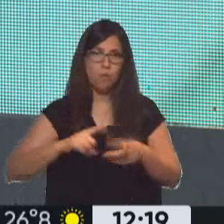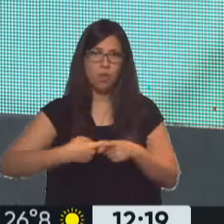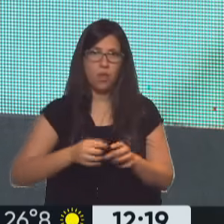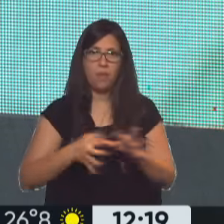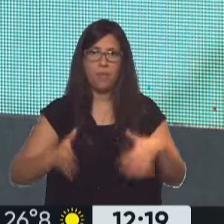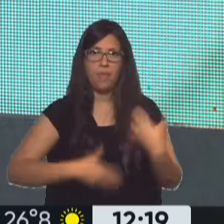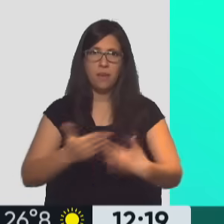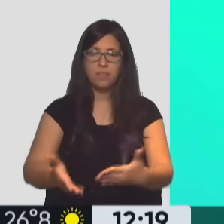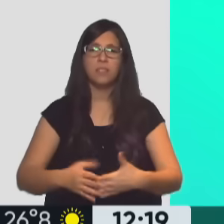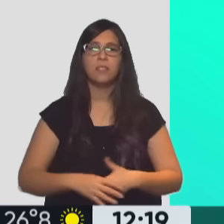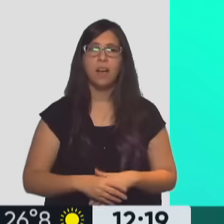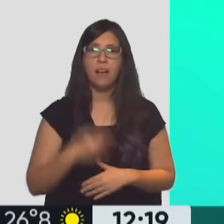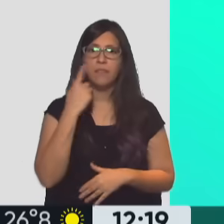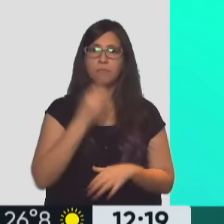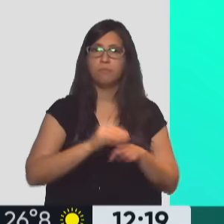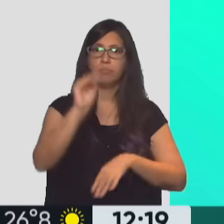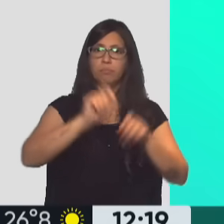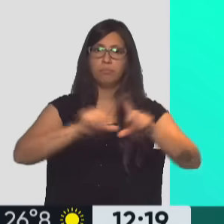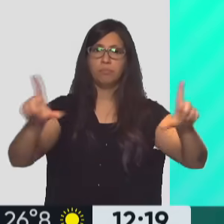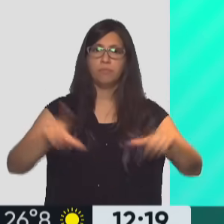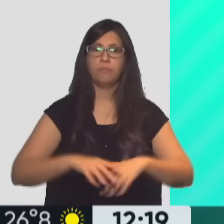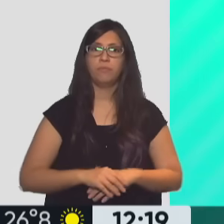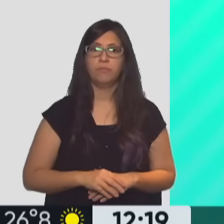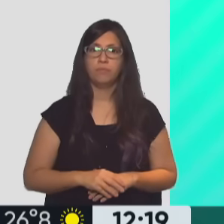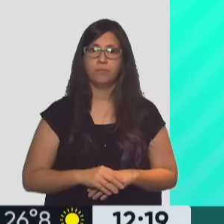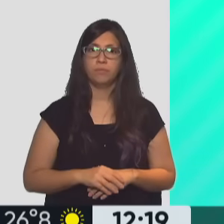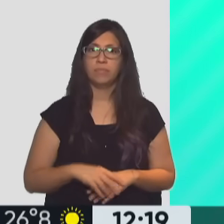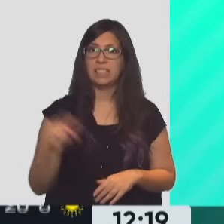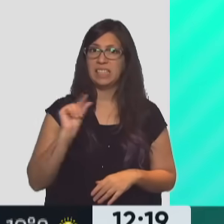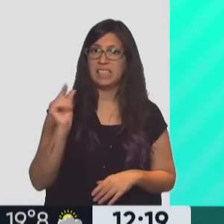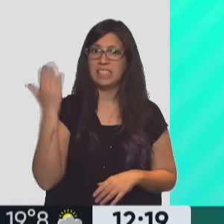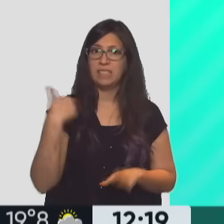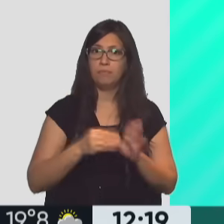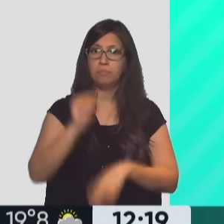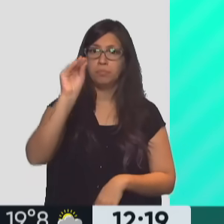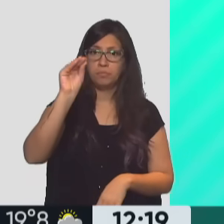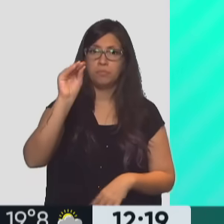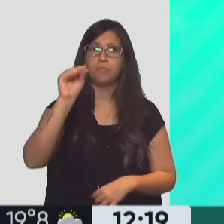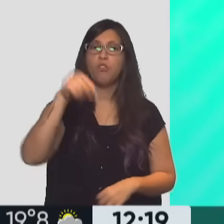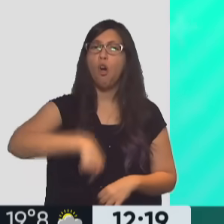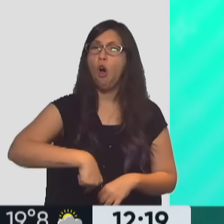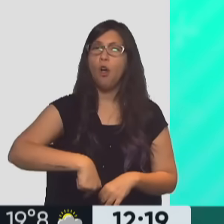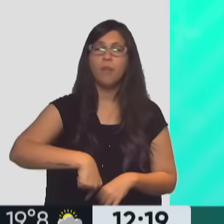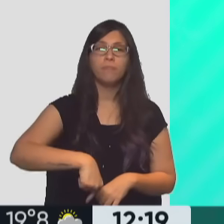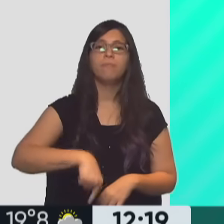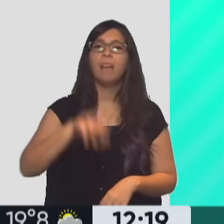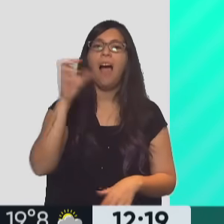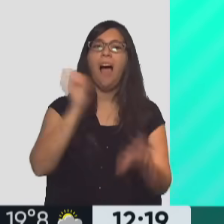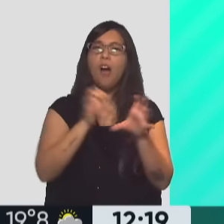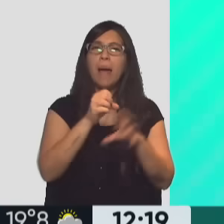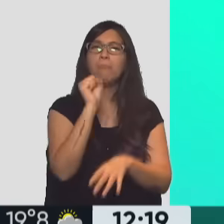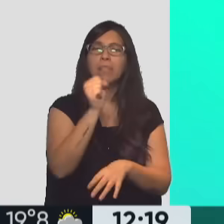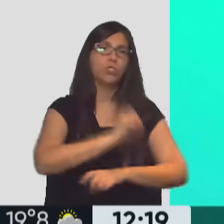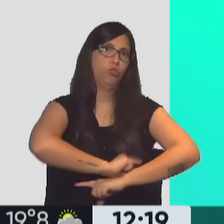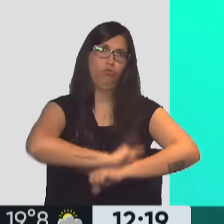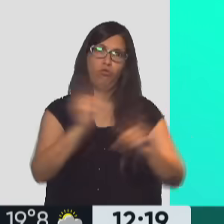compartir justamente un tweet que acaba de conocerse hace pocos minutos soy que nunca no ahorren en pesos cuida tu